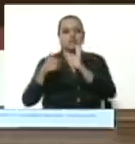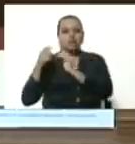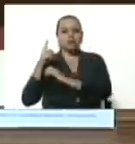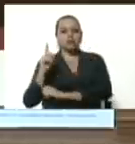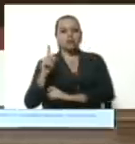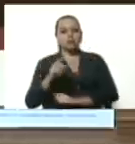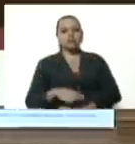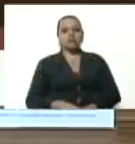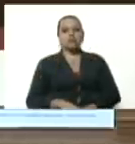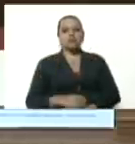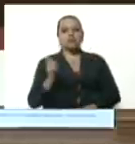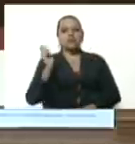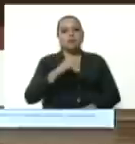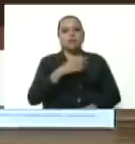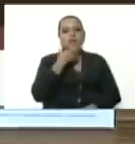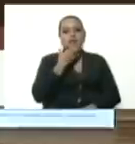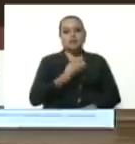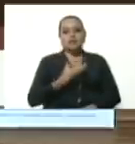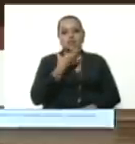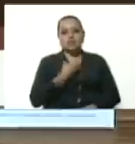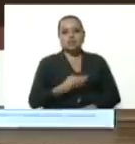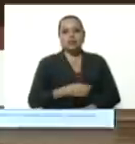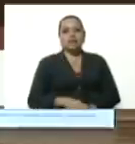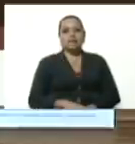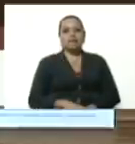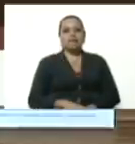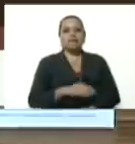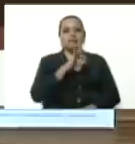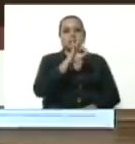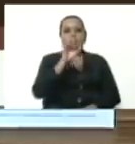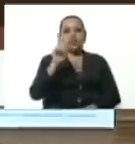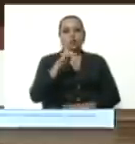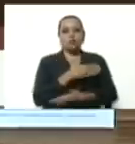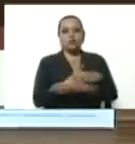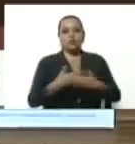32.746.661. Y para el mes de diciembre,